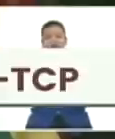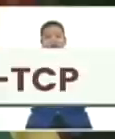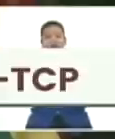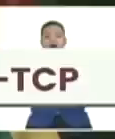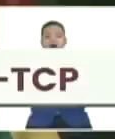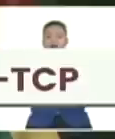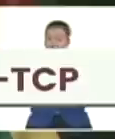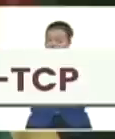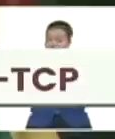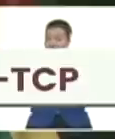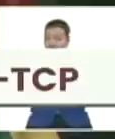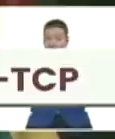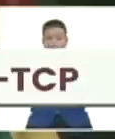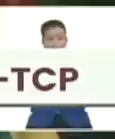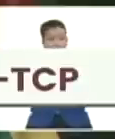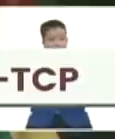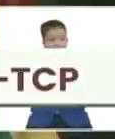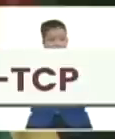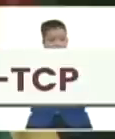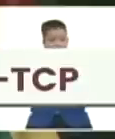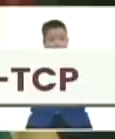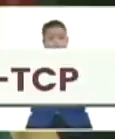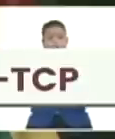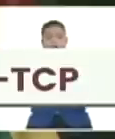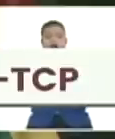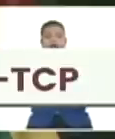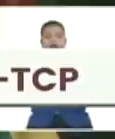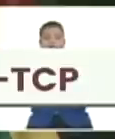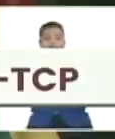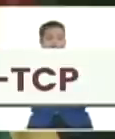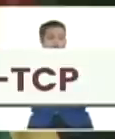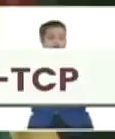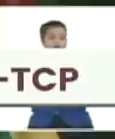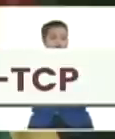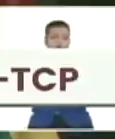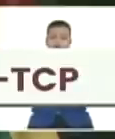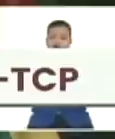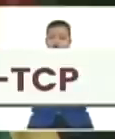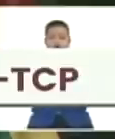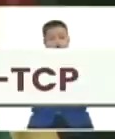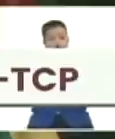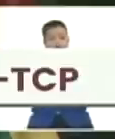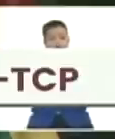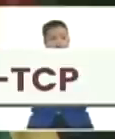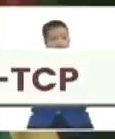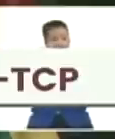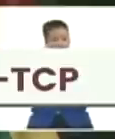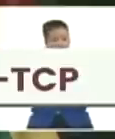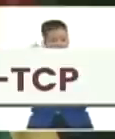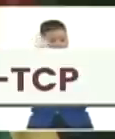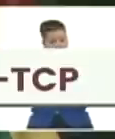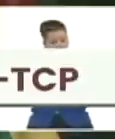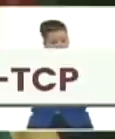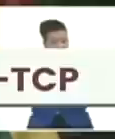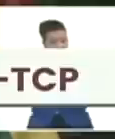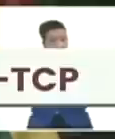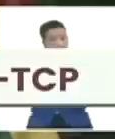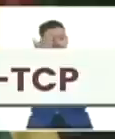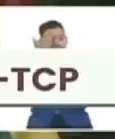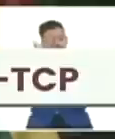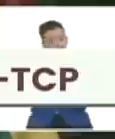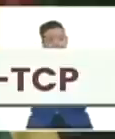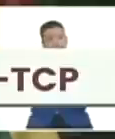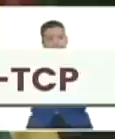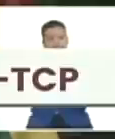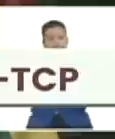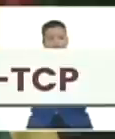bolivianas, madres bolivianas como muchas de América Latina, que han sabido